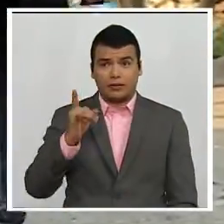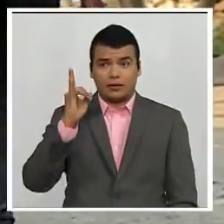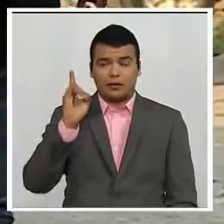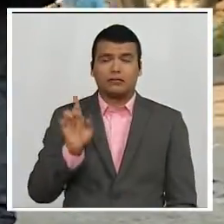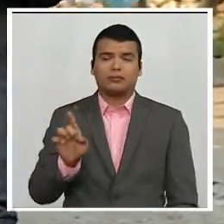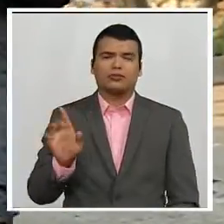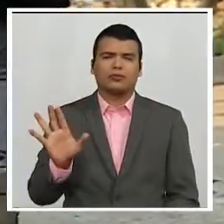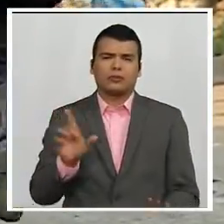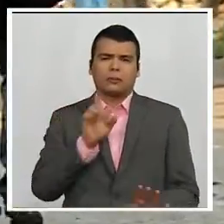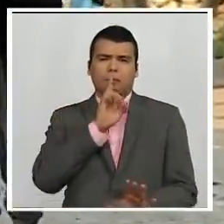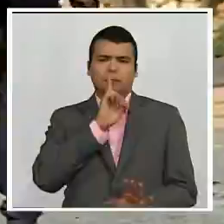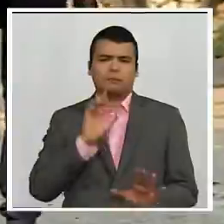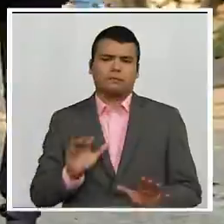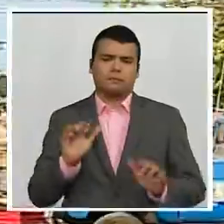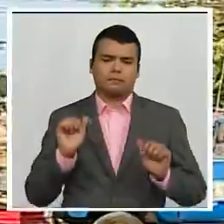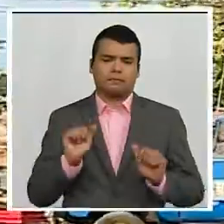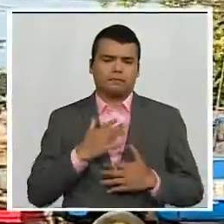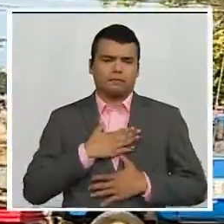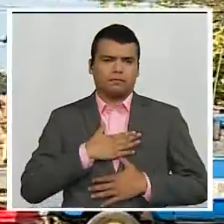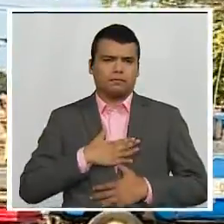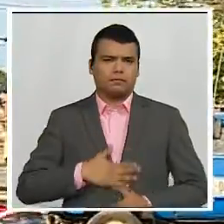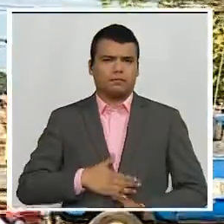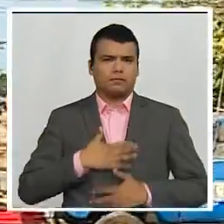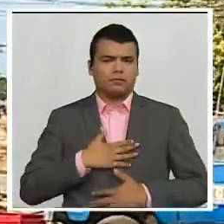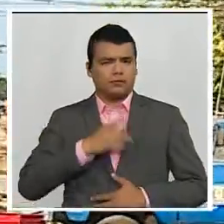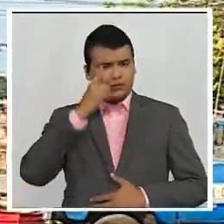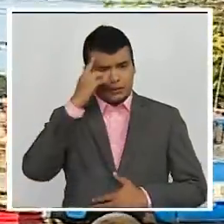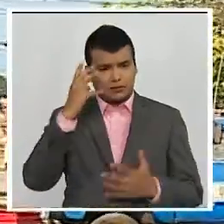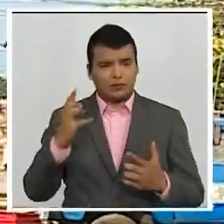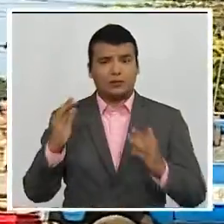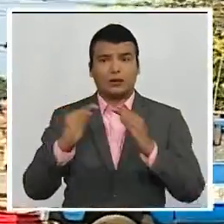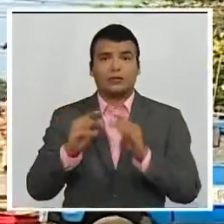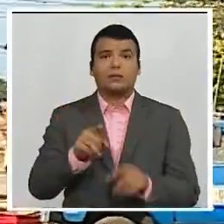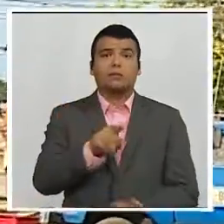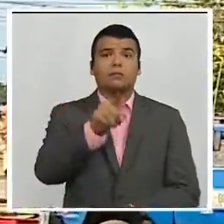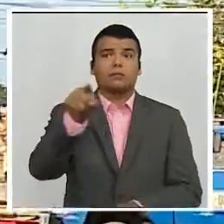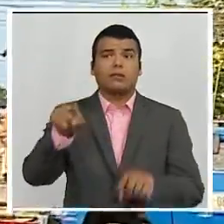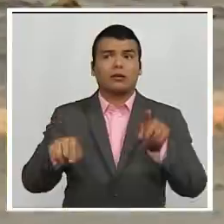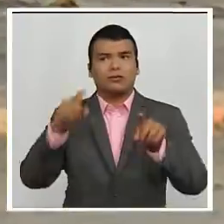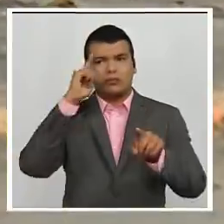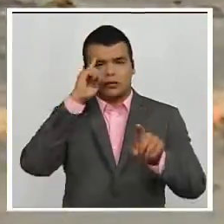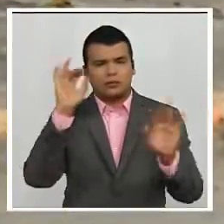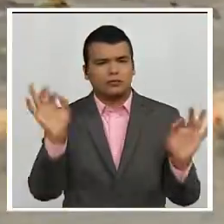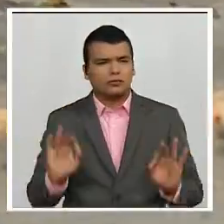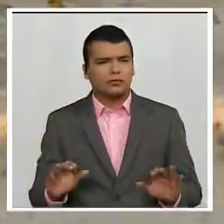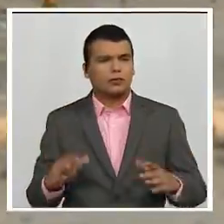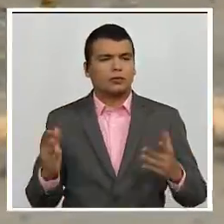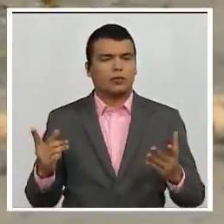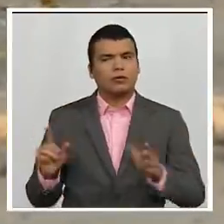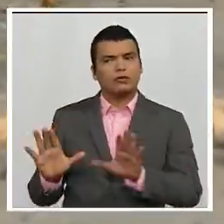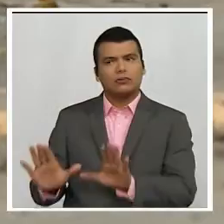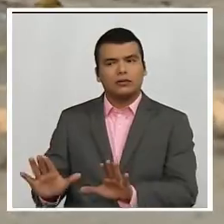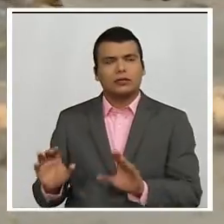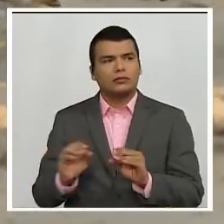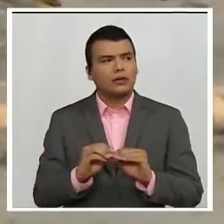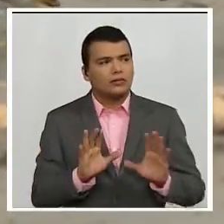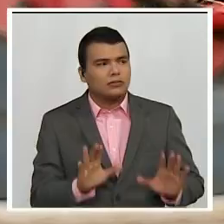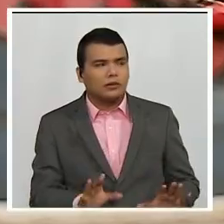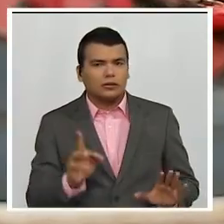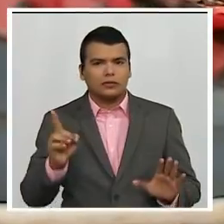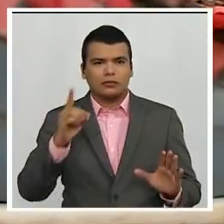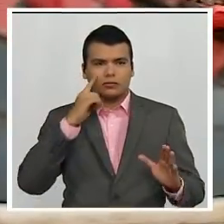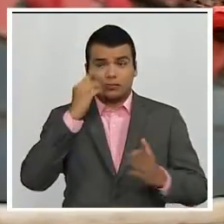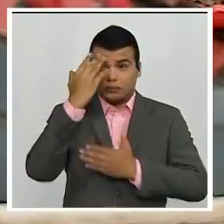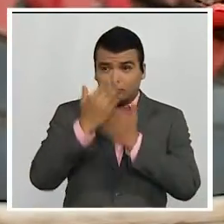quieren callar por su seguridad mientras tanto en alguna de estas casas pueden estar planeando sé lo que en la calle se llama el quieto y para los analistas de violencia